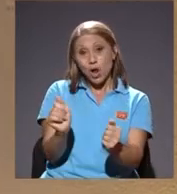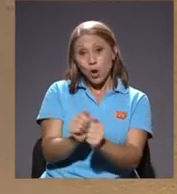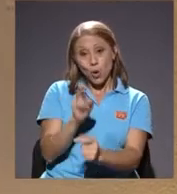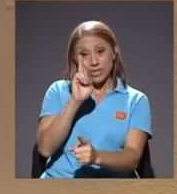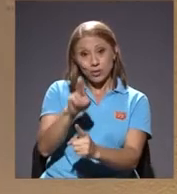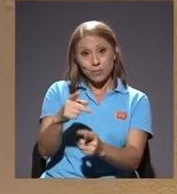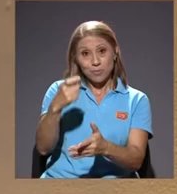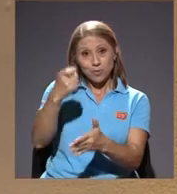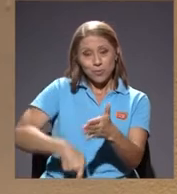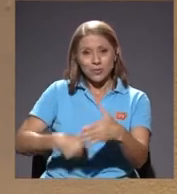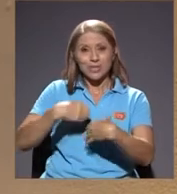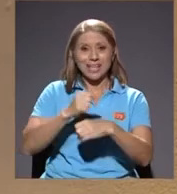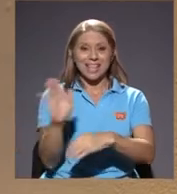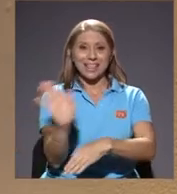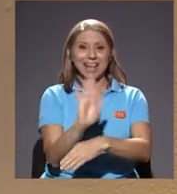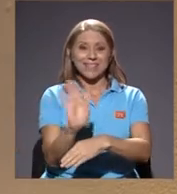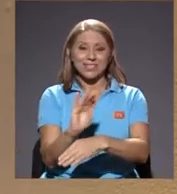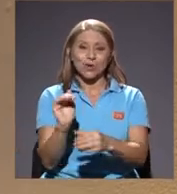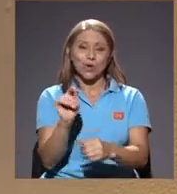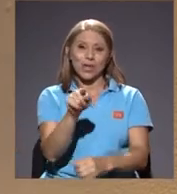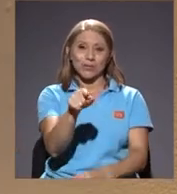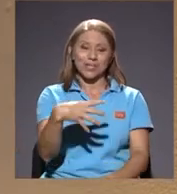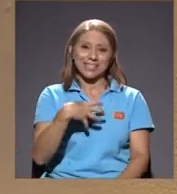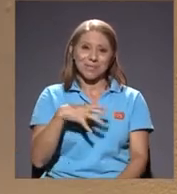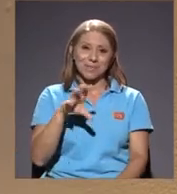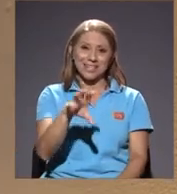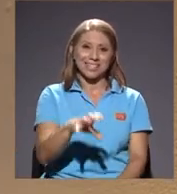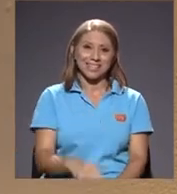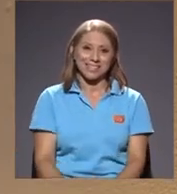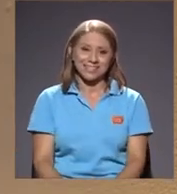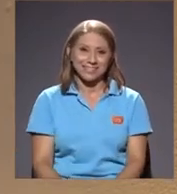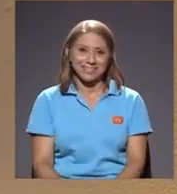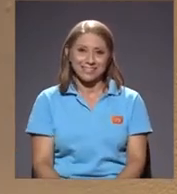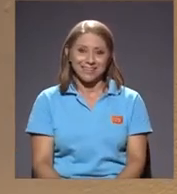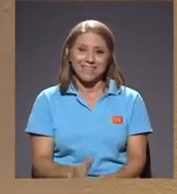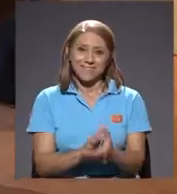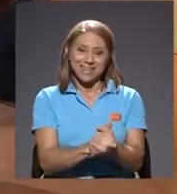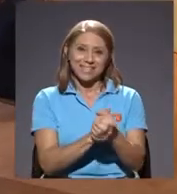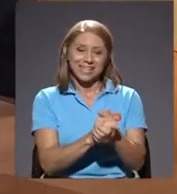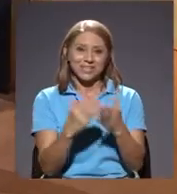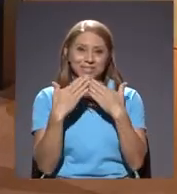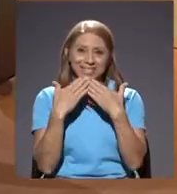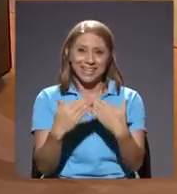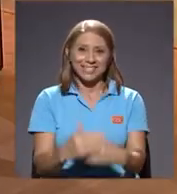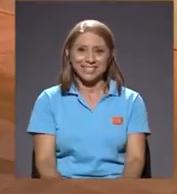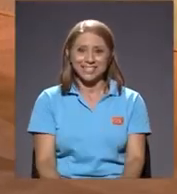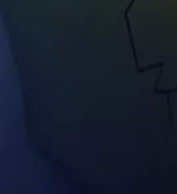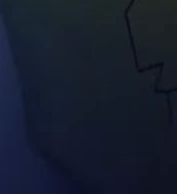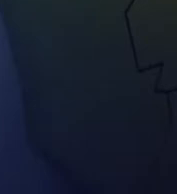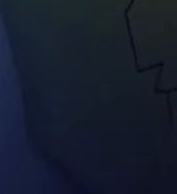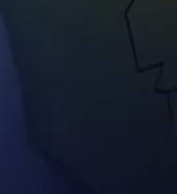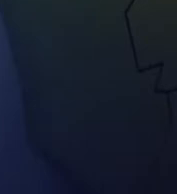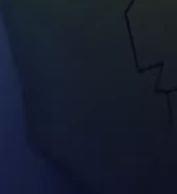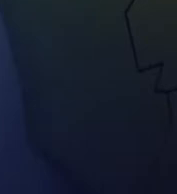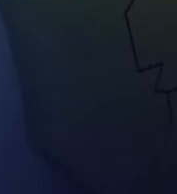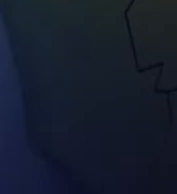impuestos de la televisión que ustedes se merecen felicitaciones y gracias gracias